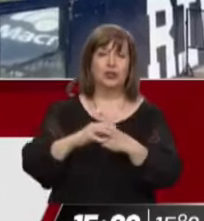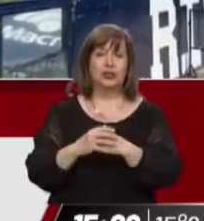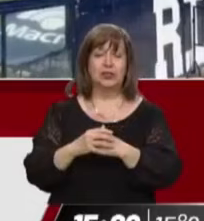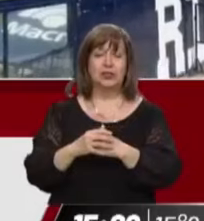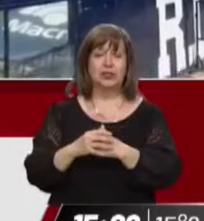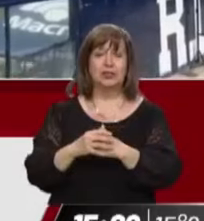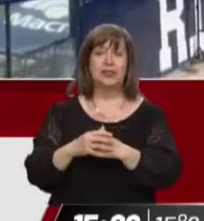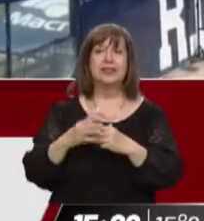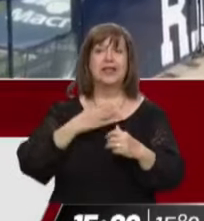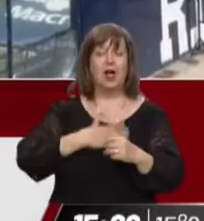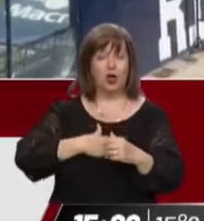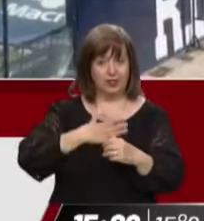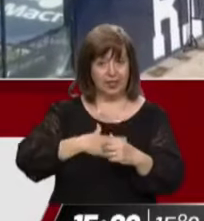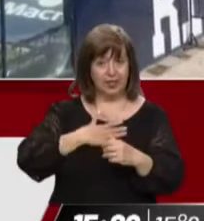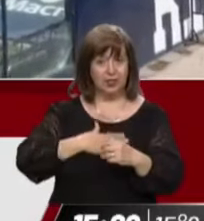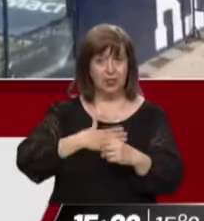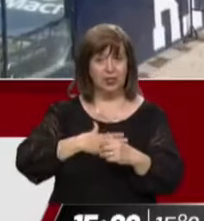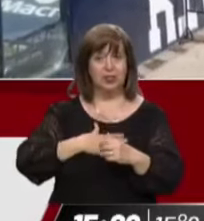¿Están contentos?